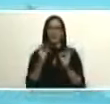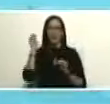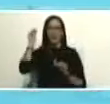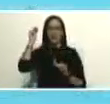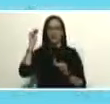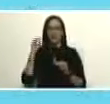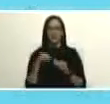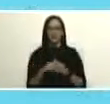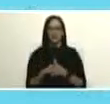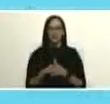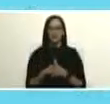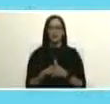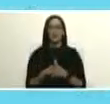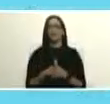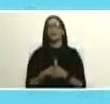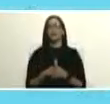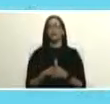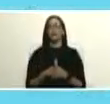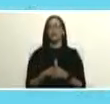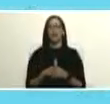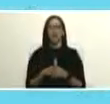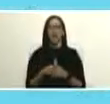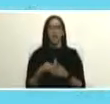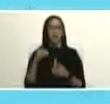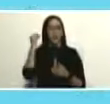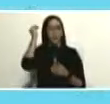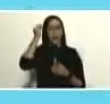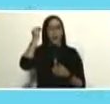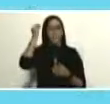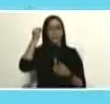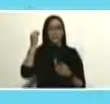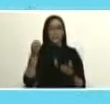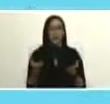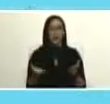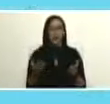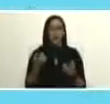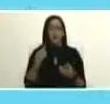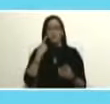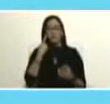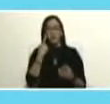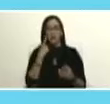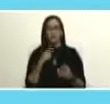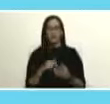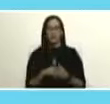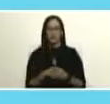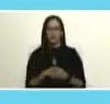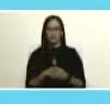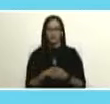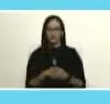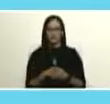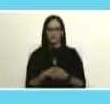y vamos a pensar eso. Fíjate,